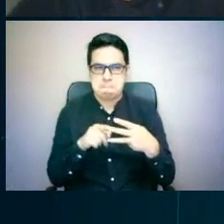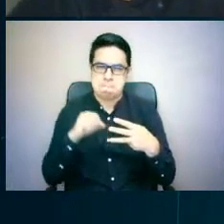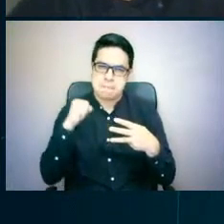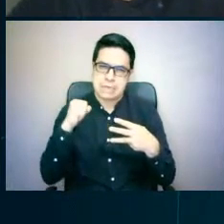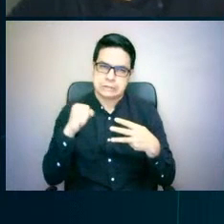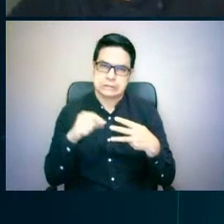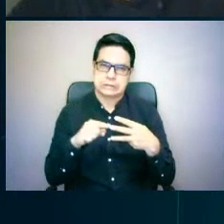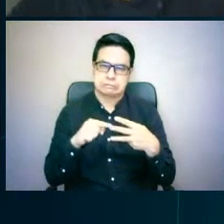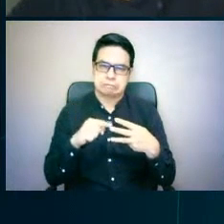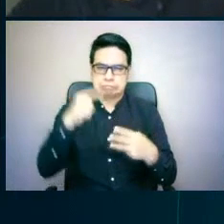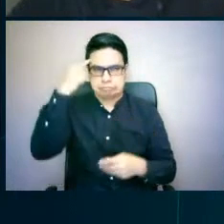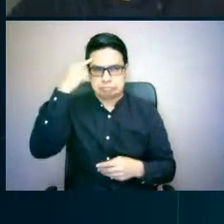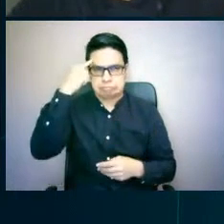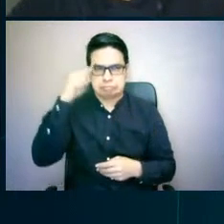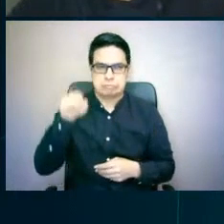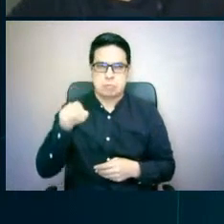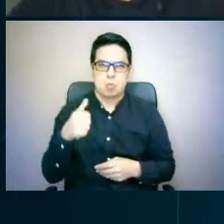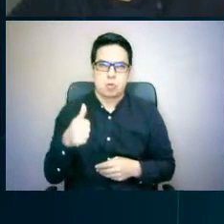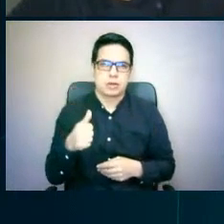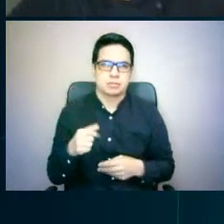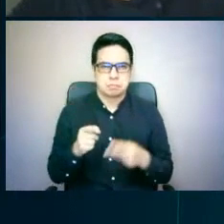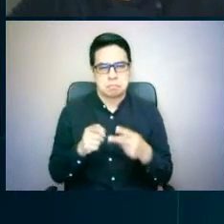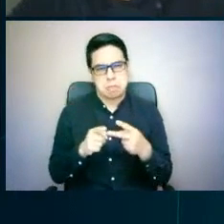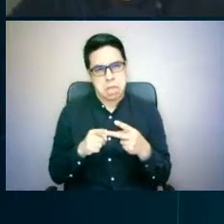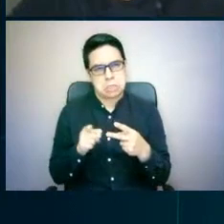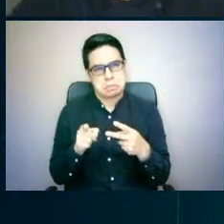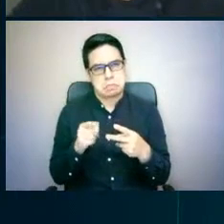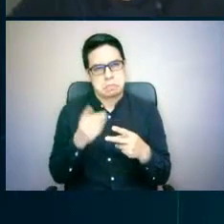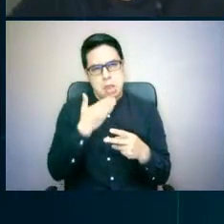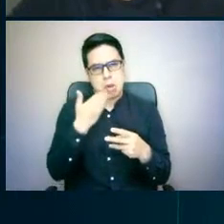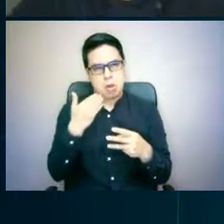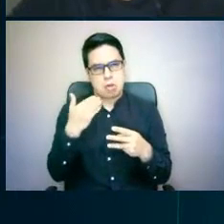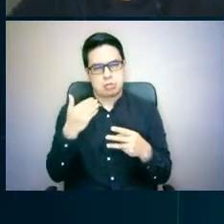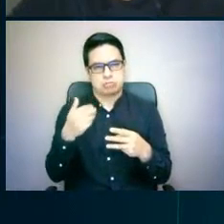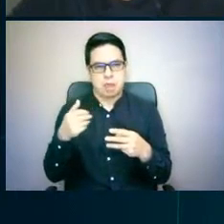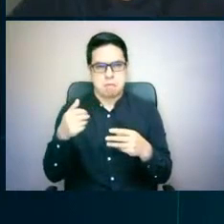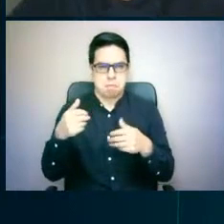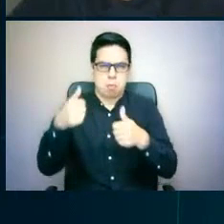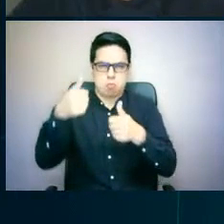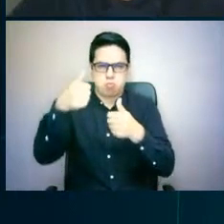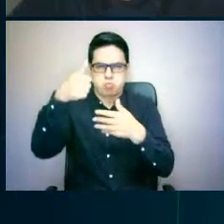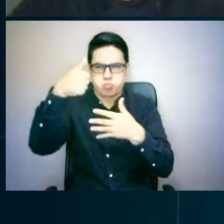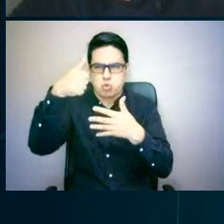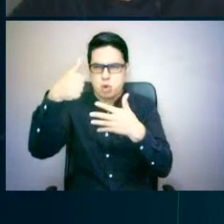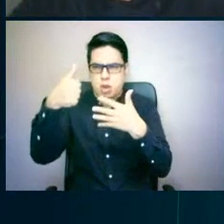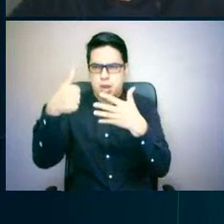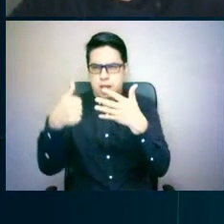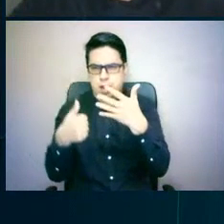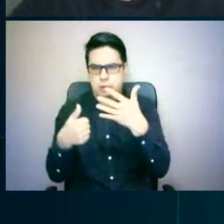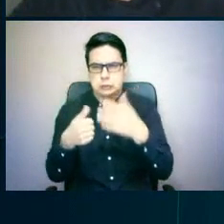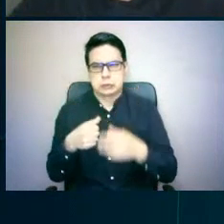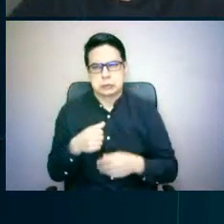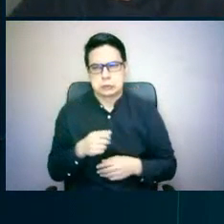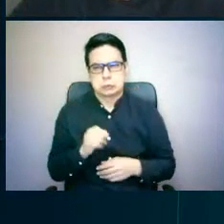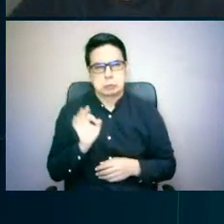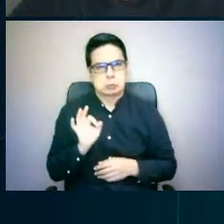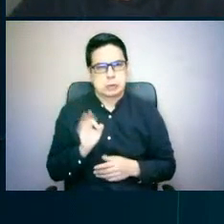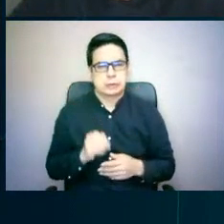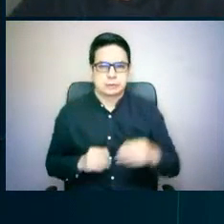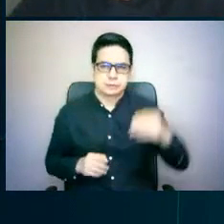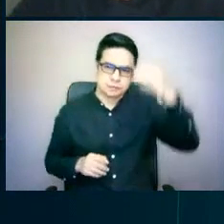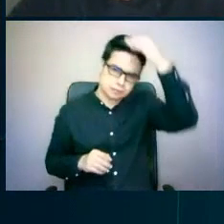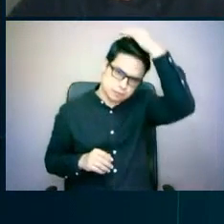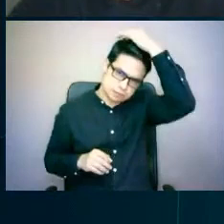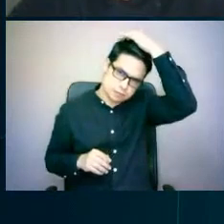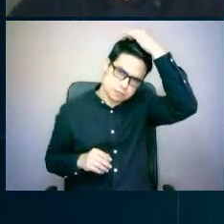involucrando y que tienen más ventajas, tanto operativas como en la reducción del medio ambiente, pues